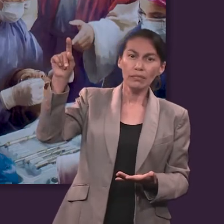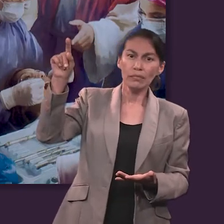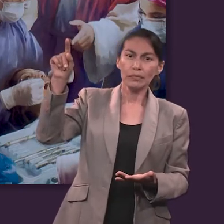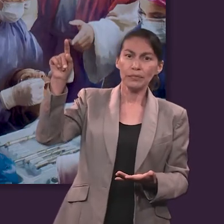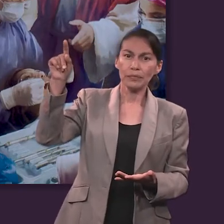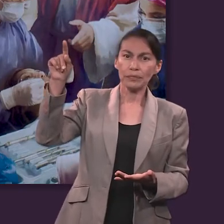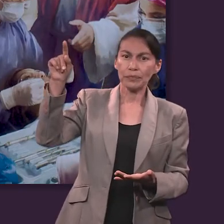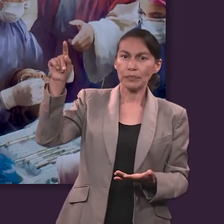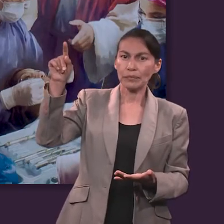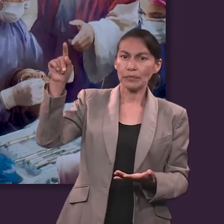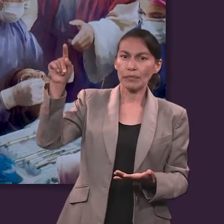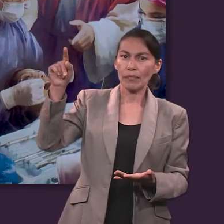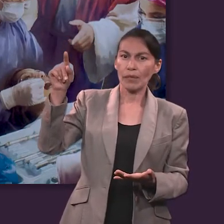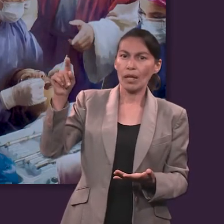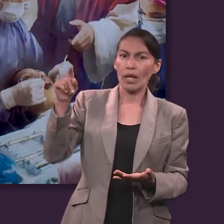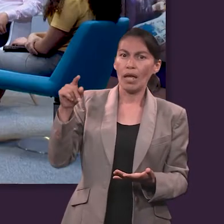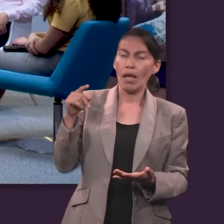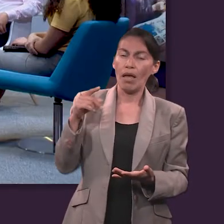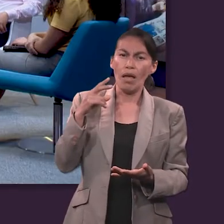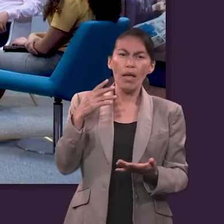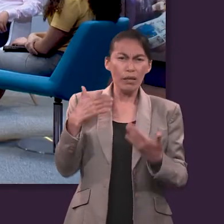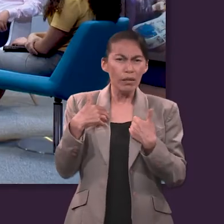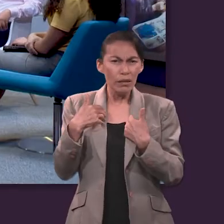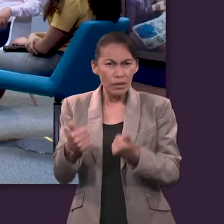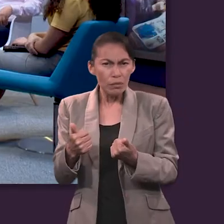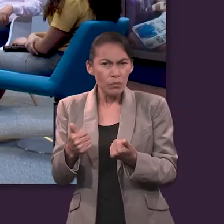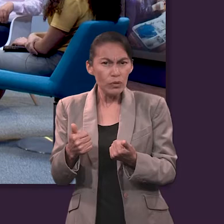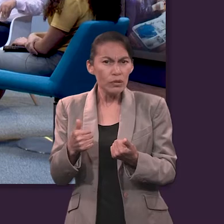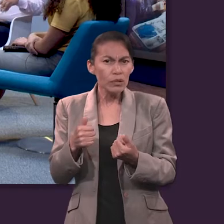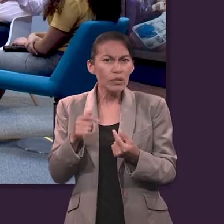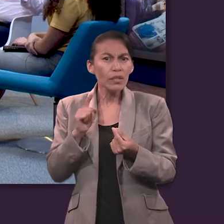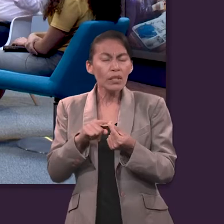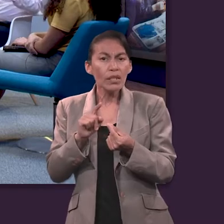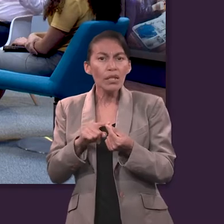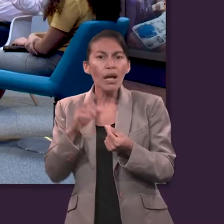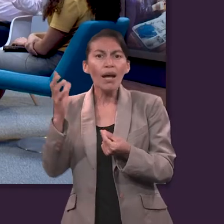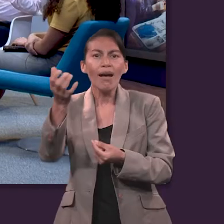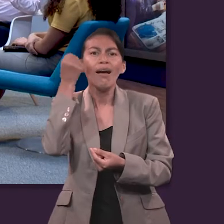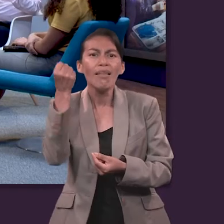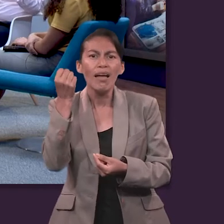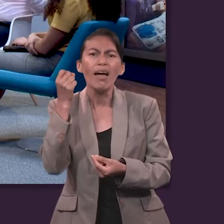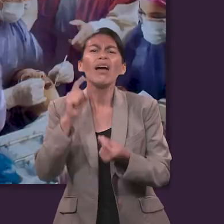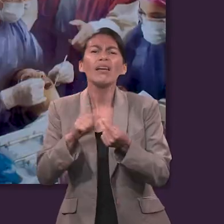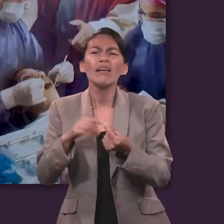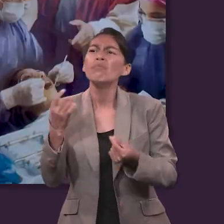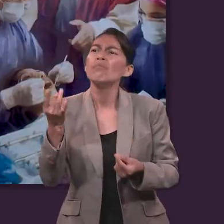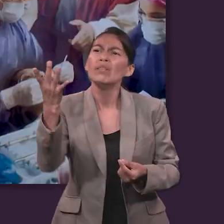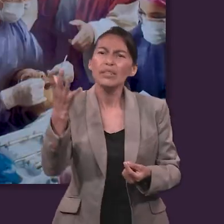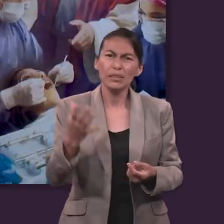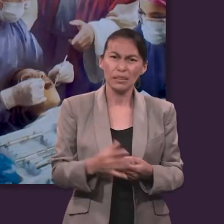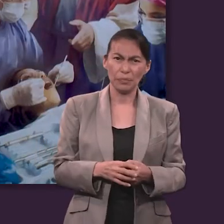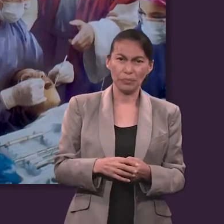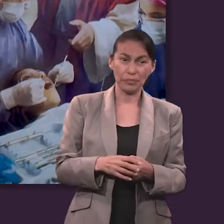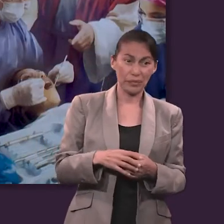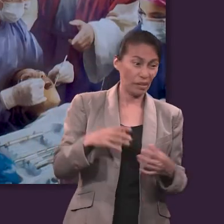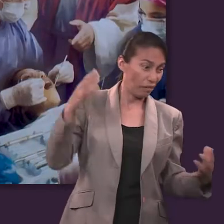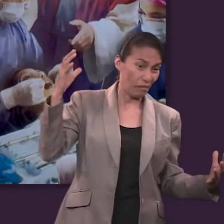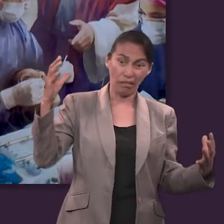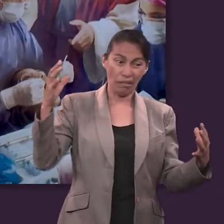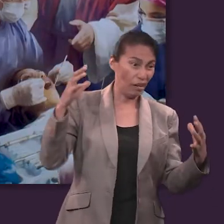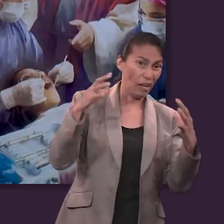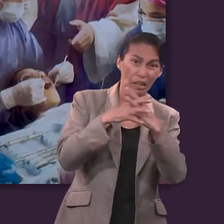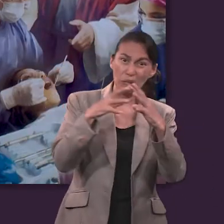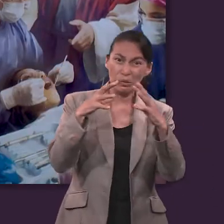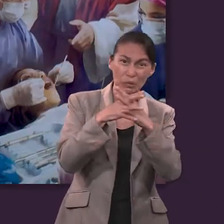ya más adelante podemos ver quién va a vencer esa batalla, porque en ese capítulo 2 es muy intensa esa lucha,